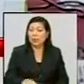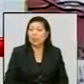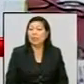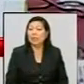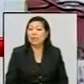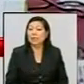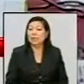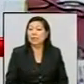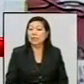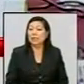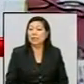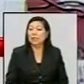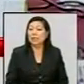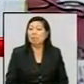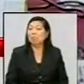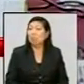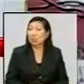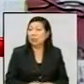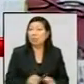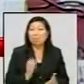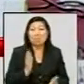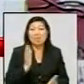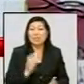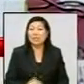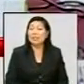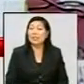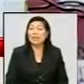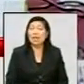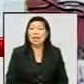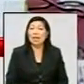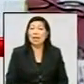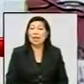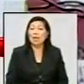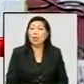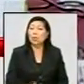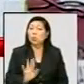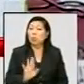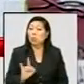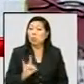salud, comenzaron a imponernos el uso.